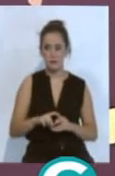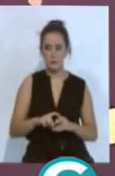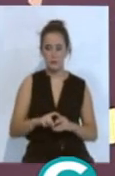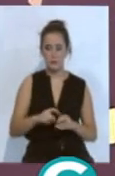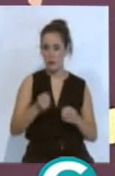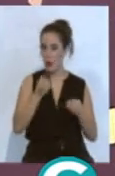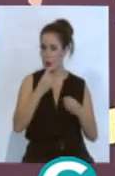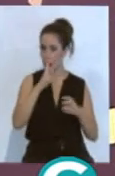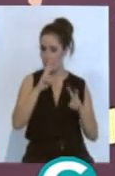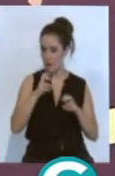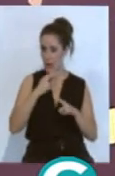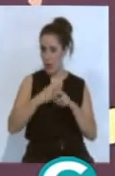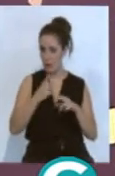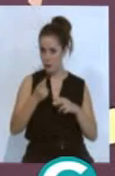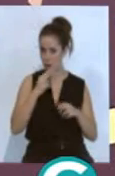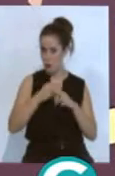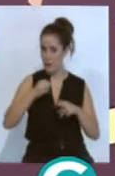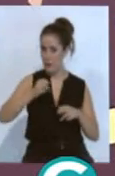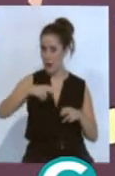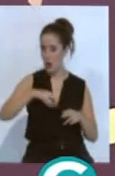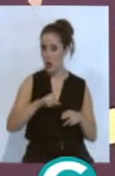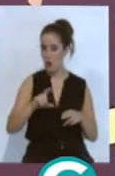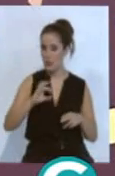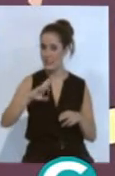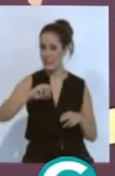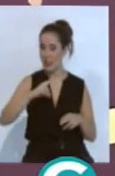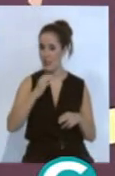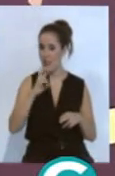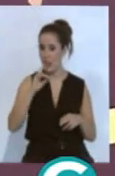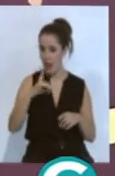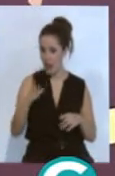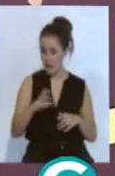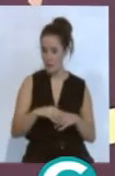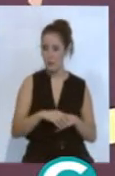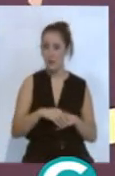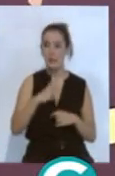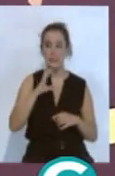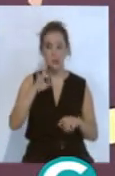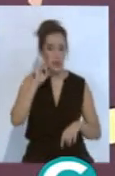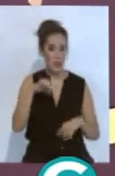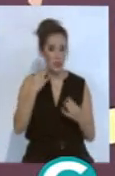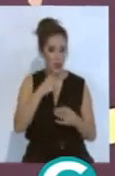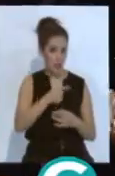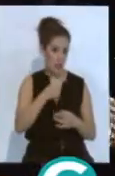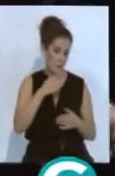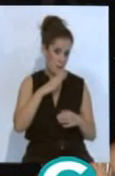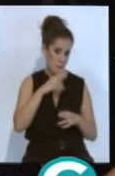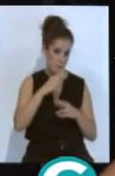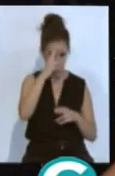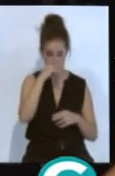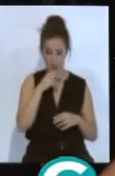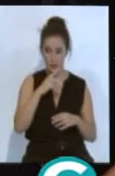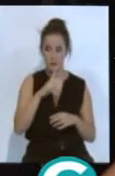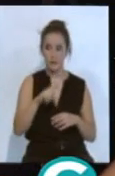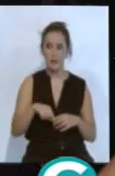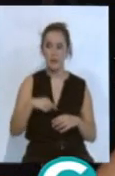Rébana, porque es un nombre de tu padre, es un nombre de Manolo Santander, que fue sí, una idea creo, que hubo que al yo final creo no... que fue en el 14 o en el después 2015. Después de los